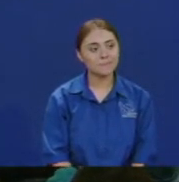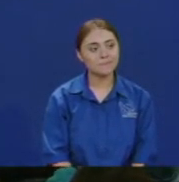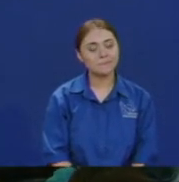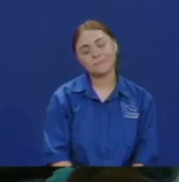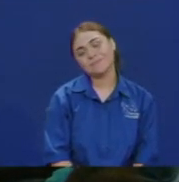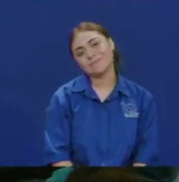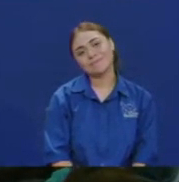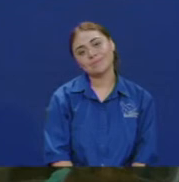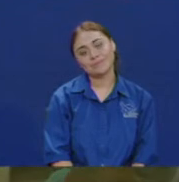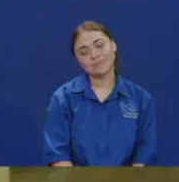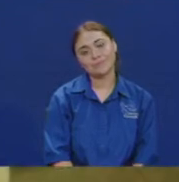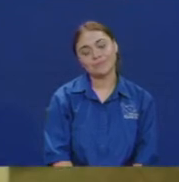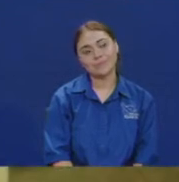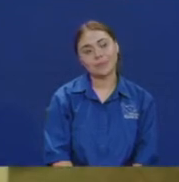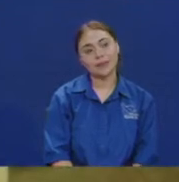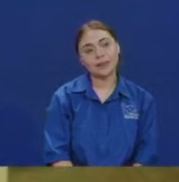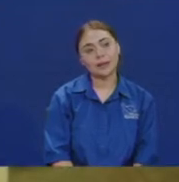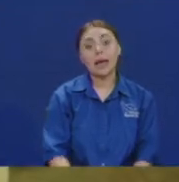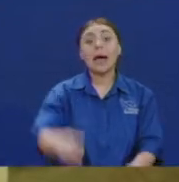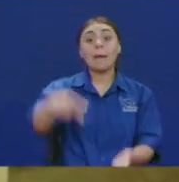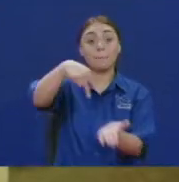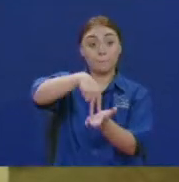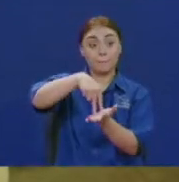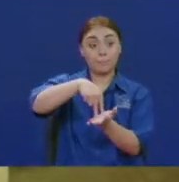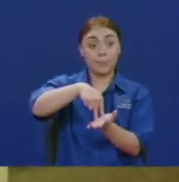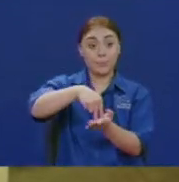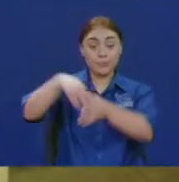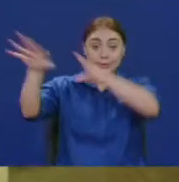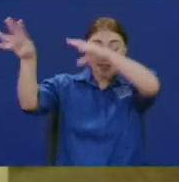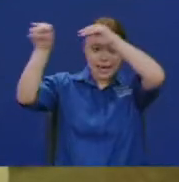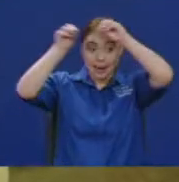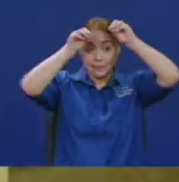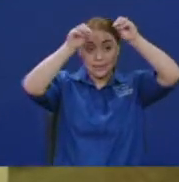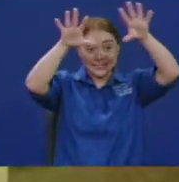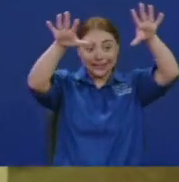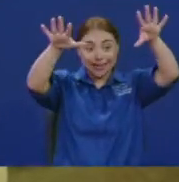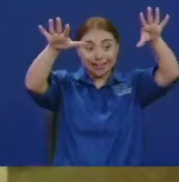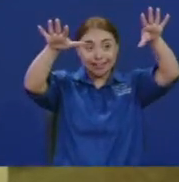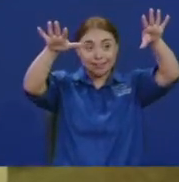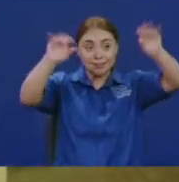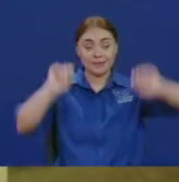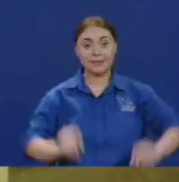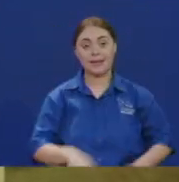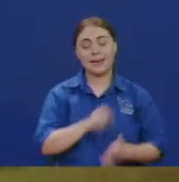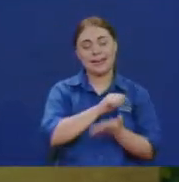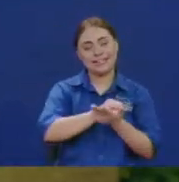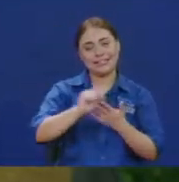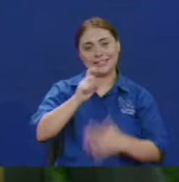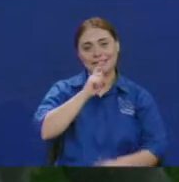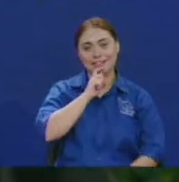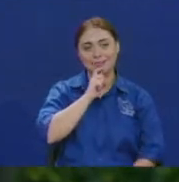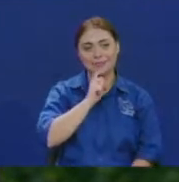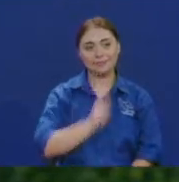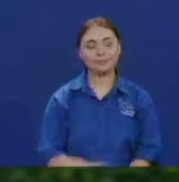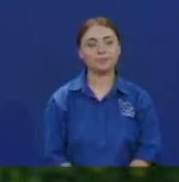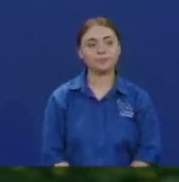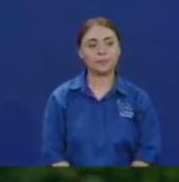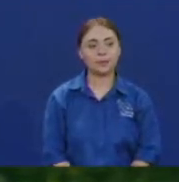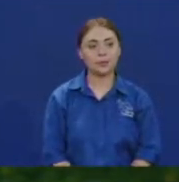Aleluya. Ponte de pie y vamos a ministrar el dulce fruto.